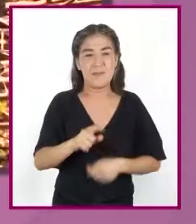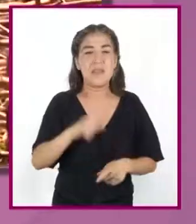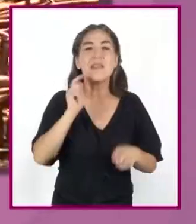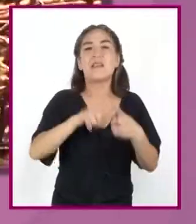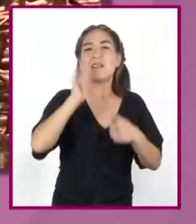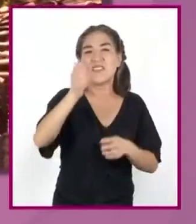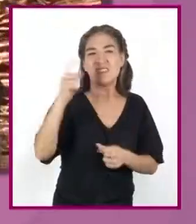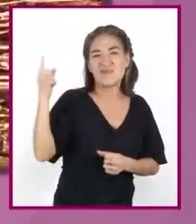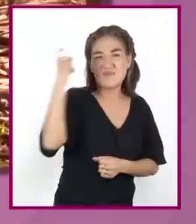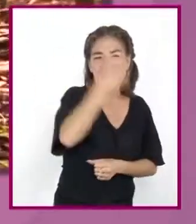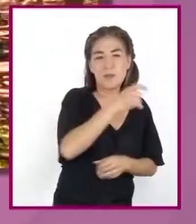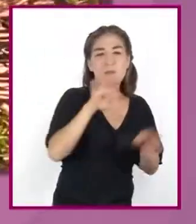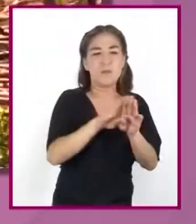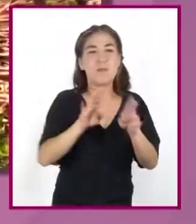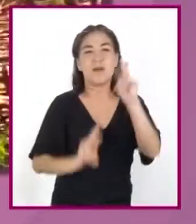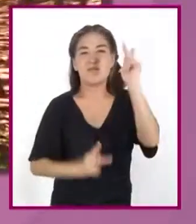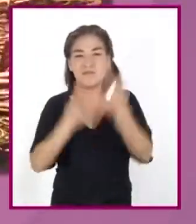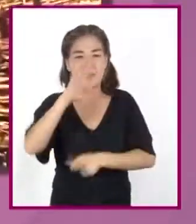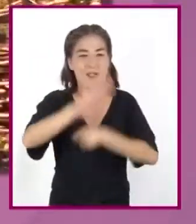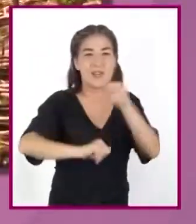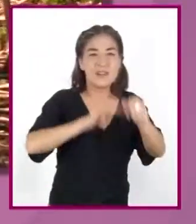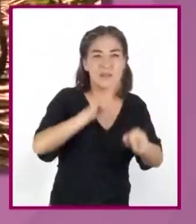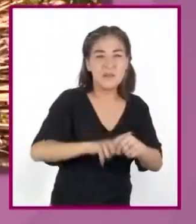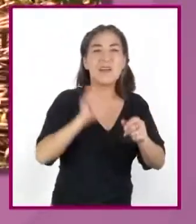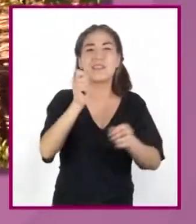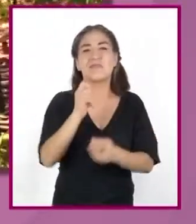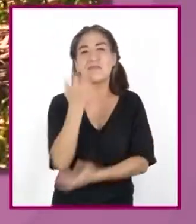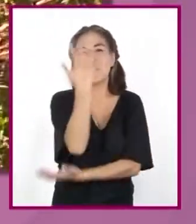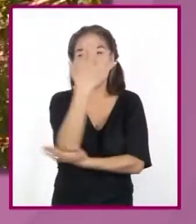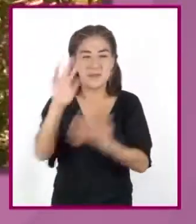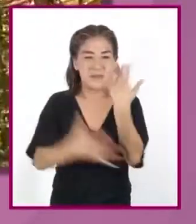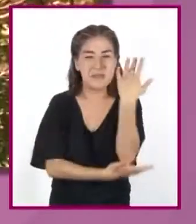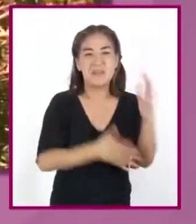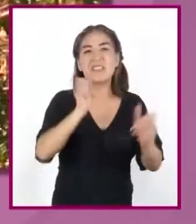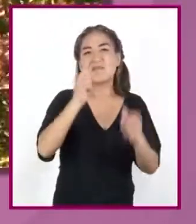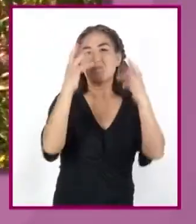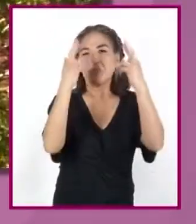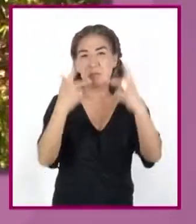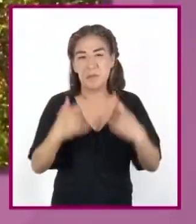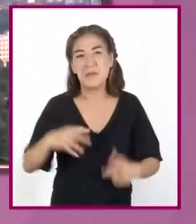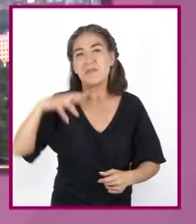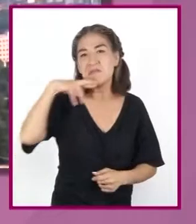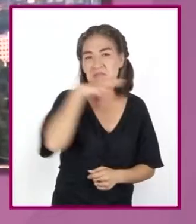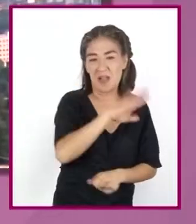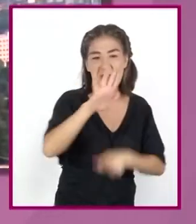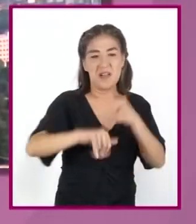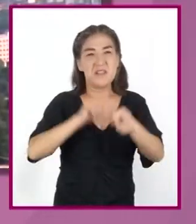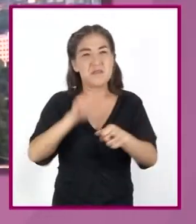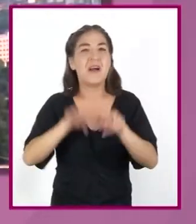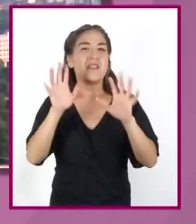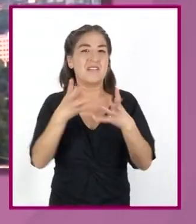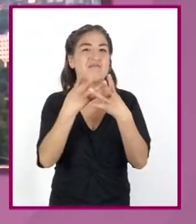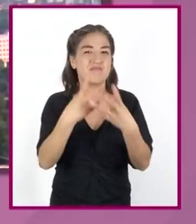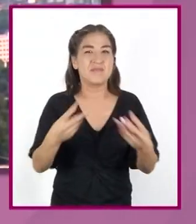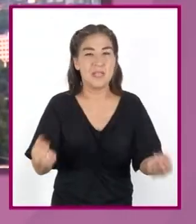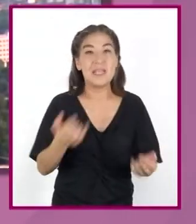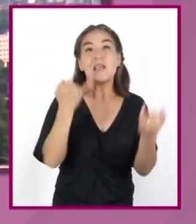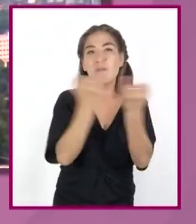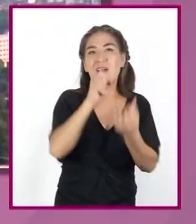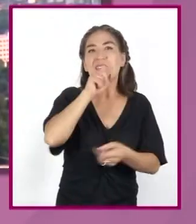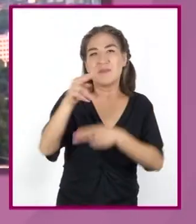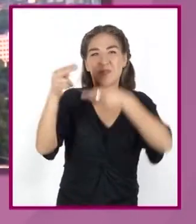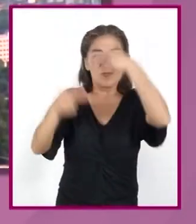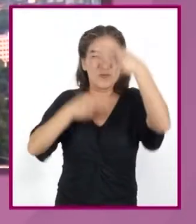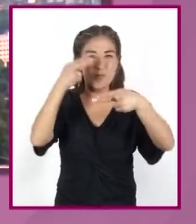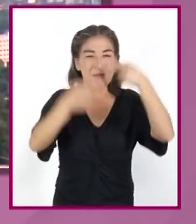de la biodiversidad, con rápido deterioro de ecosistemas y cuantiosas pérdidas de especies, y la crisis atmosférica, producida